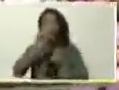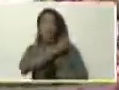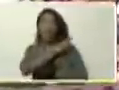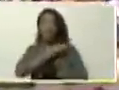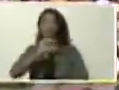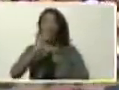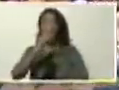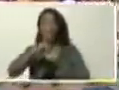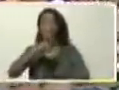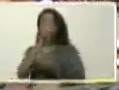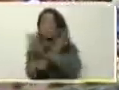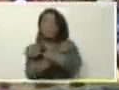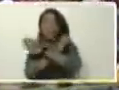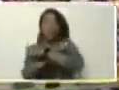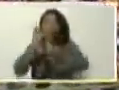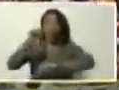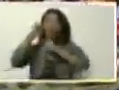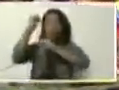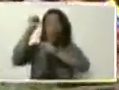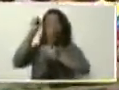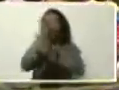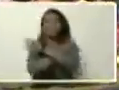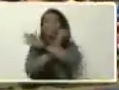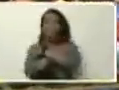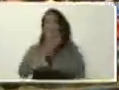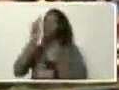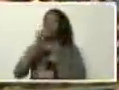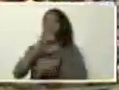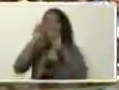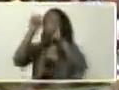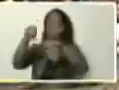histórica. Felicitaciones por nunca rendirse.